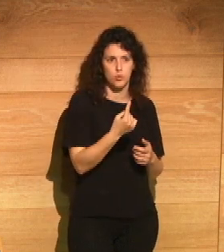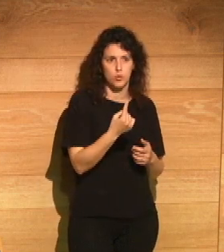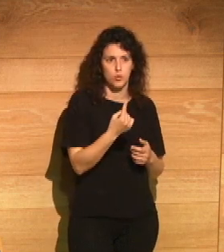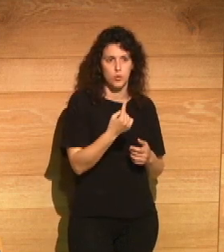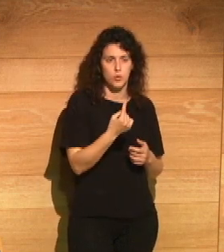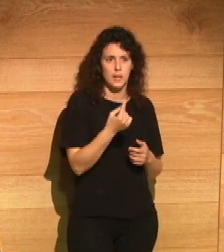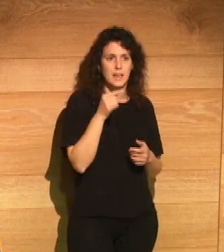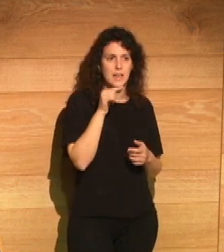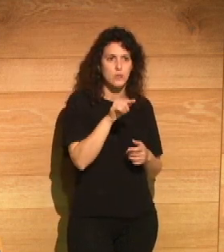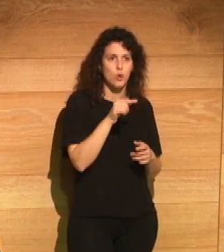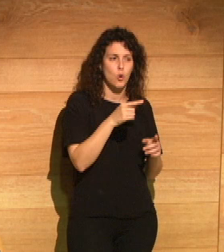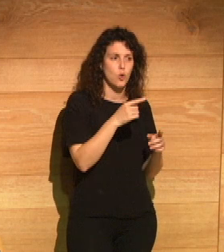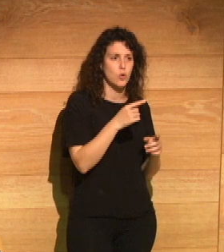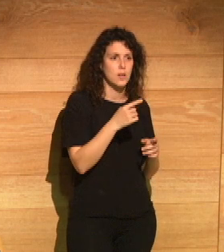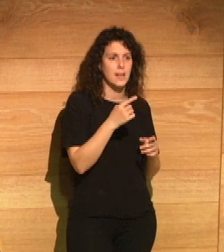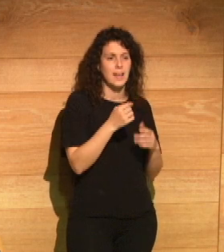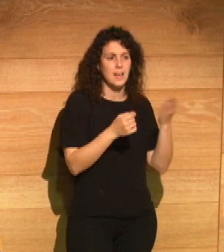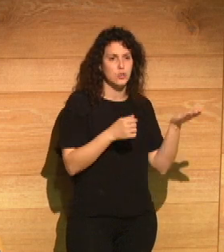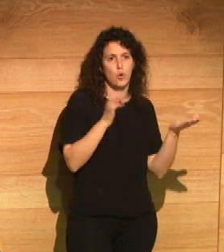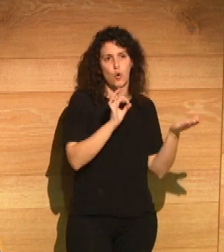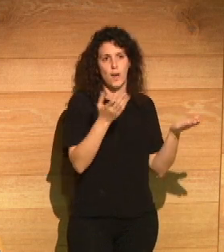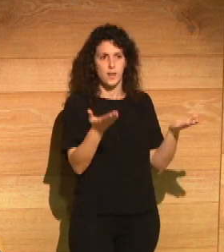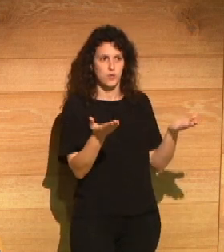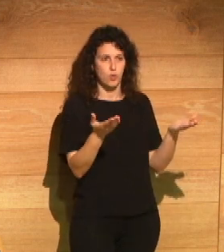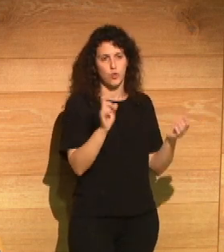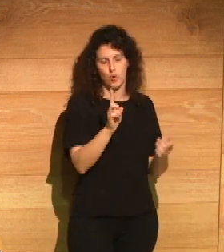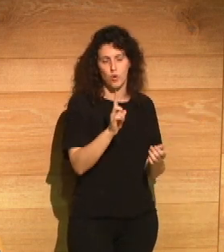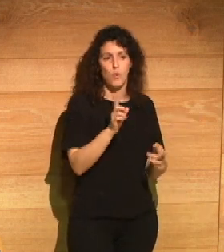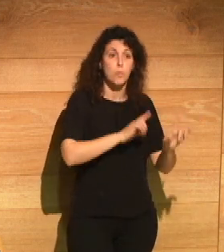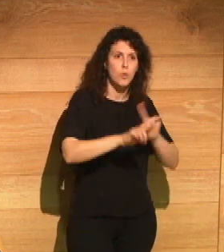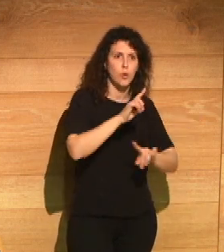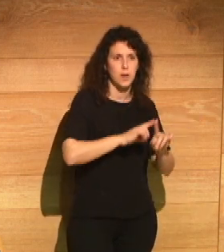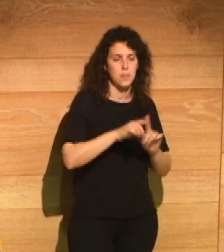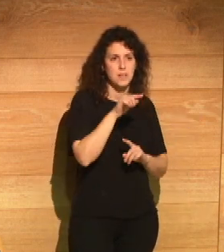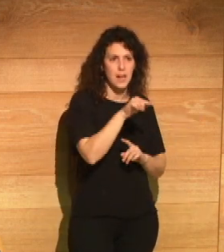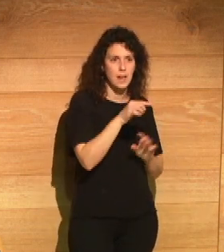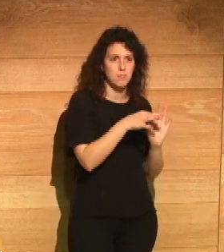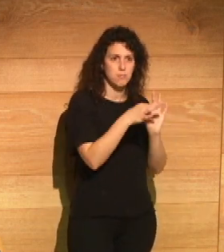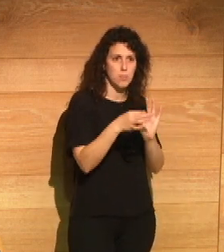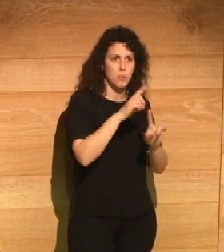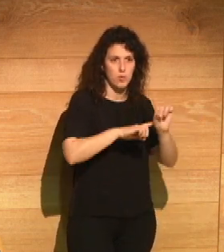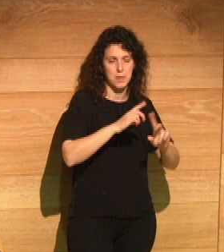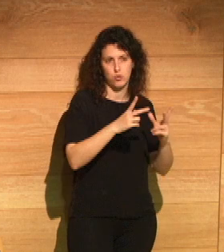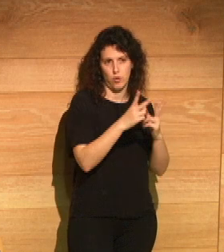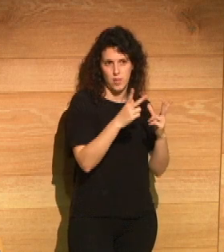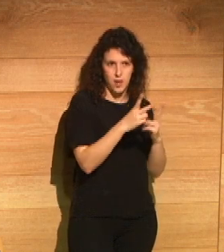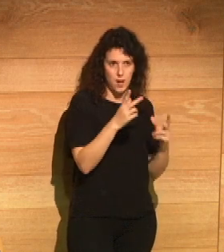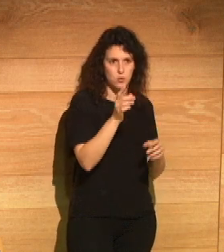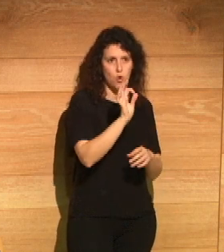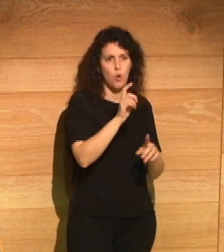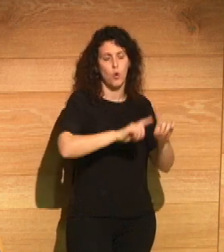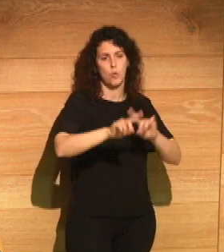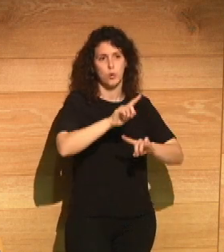no es una cosa o la otra. Y en todo caso, los problemas que hay tienen mucho más que ver con problemas sociales y con